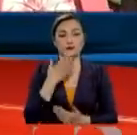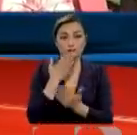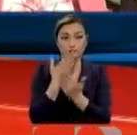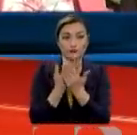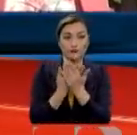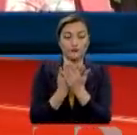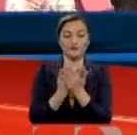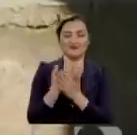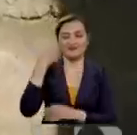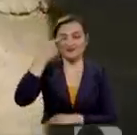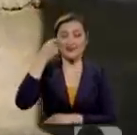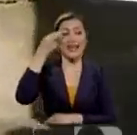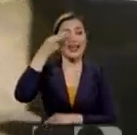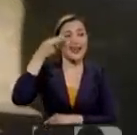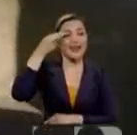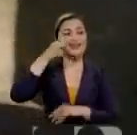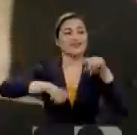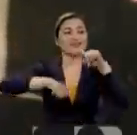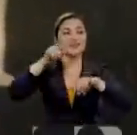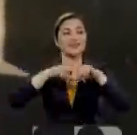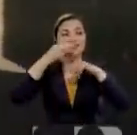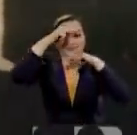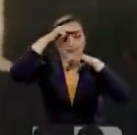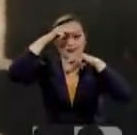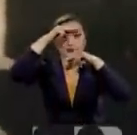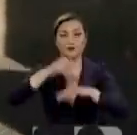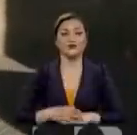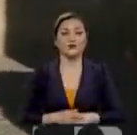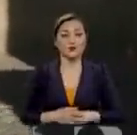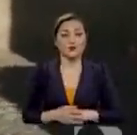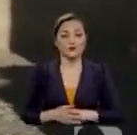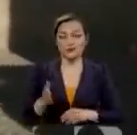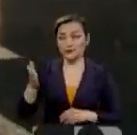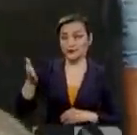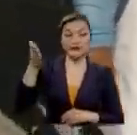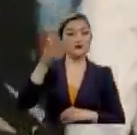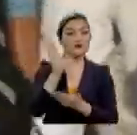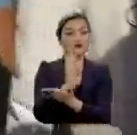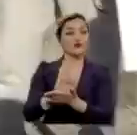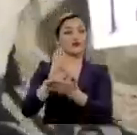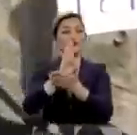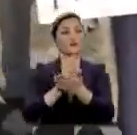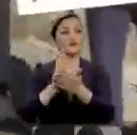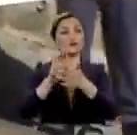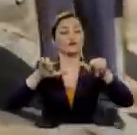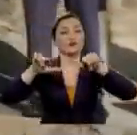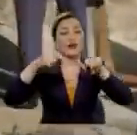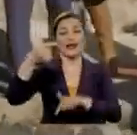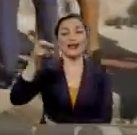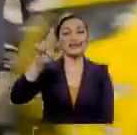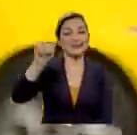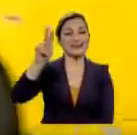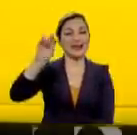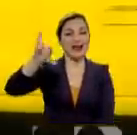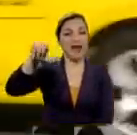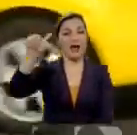Gracias, Isa. Helen, amigos televidentes, muy buenos días. Así es, nosotros estamos recorriendo ya los barrios porque en el sector de La Granja tenemos